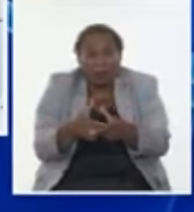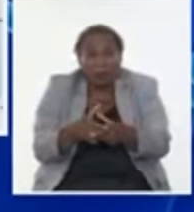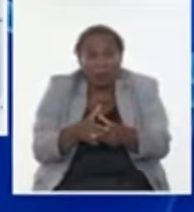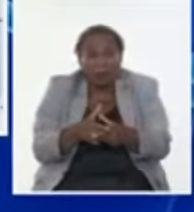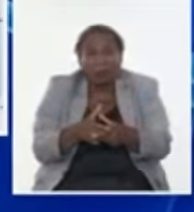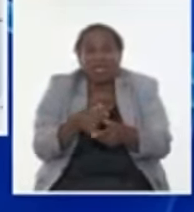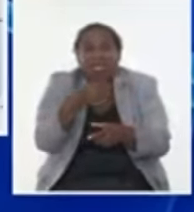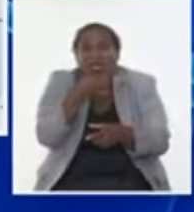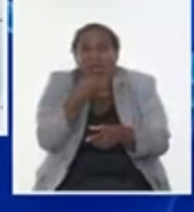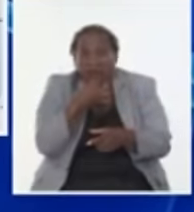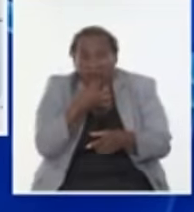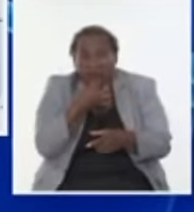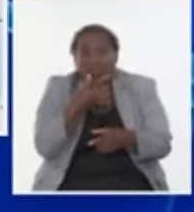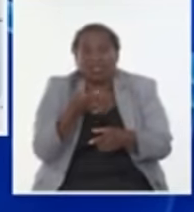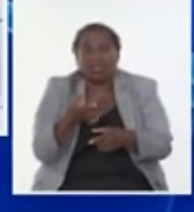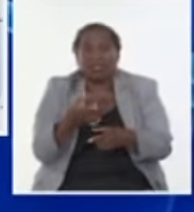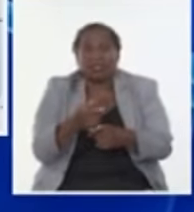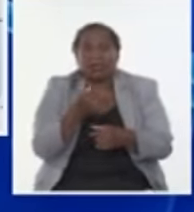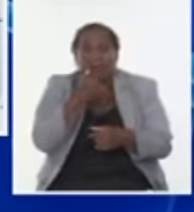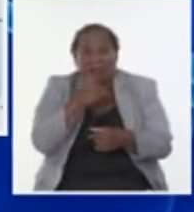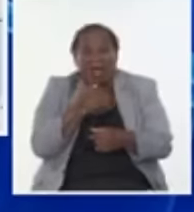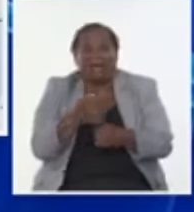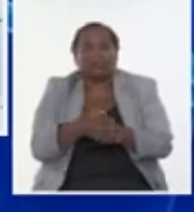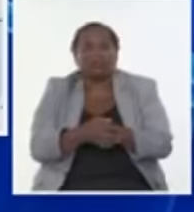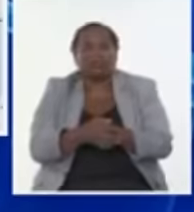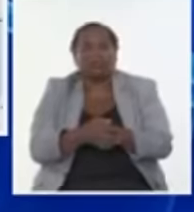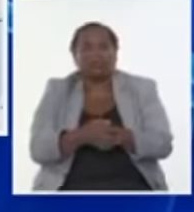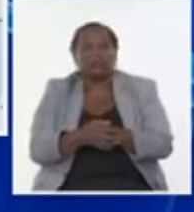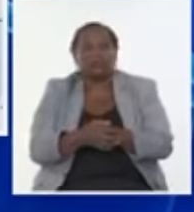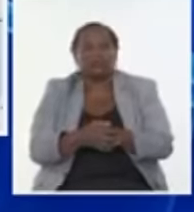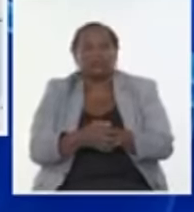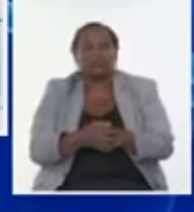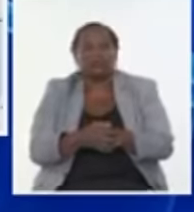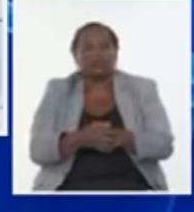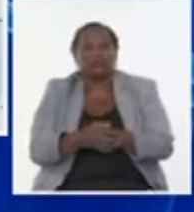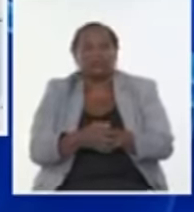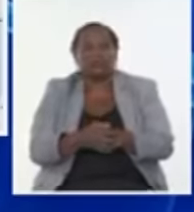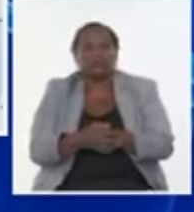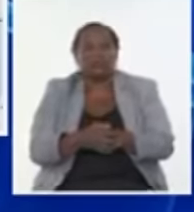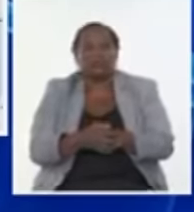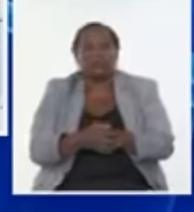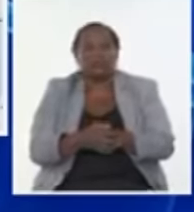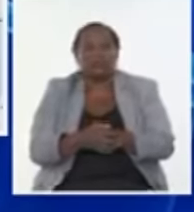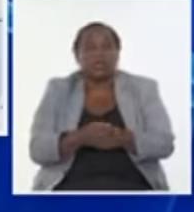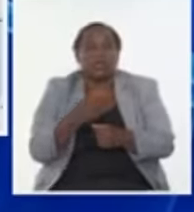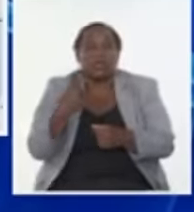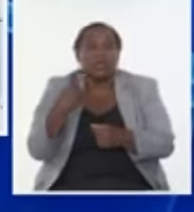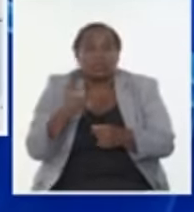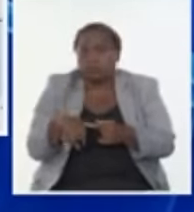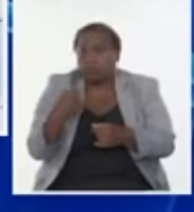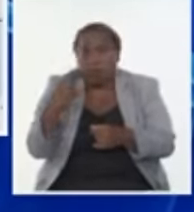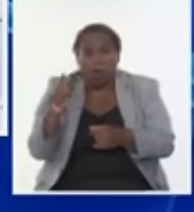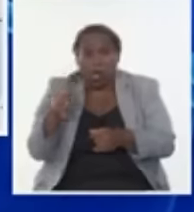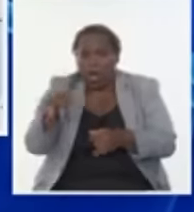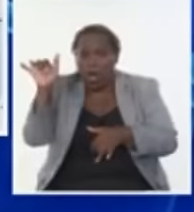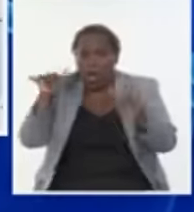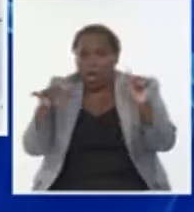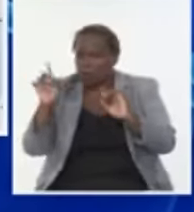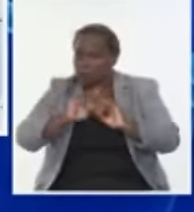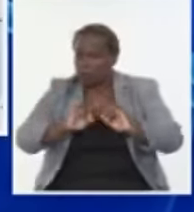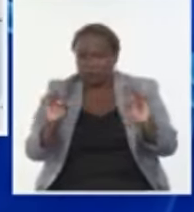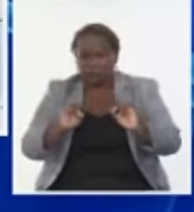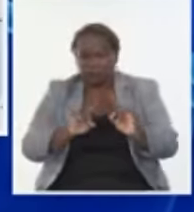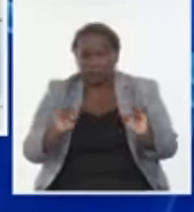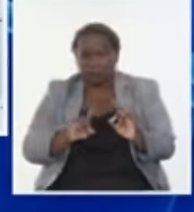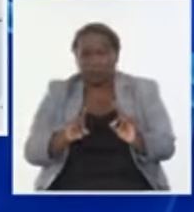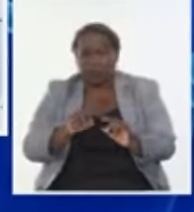se urbanizará más. Y no solamente es la emigración, la gente que decide buscar un